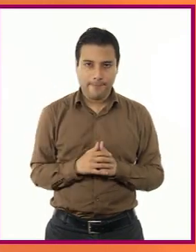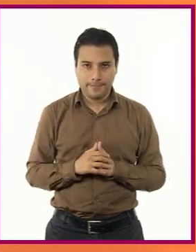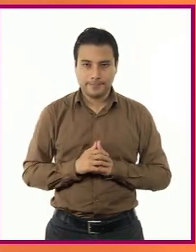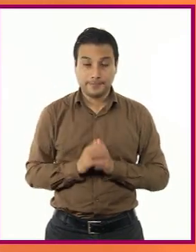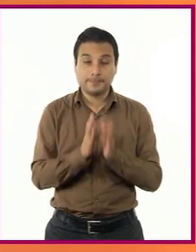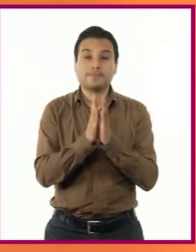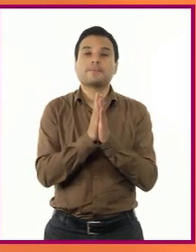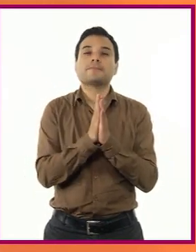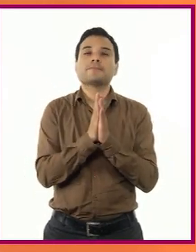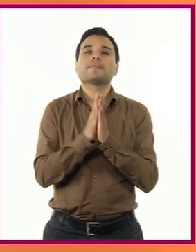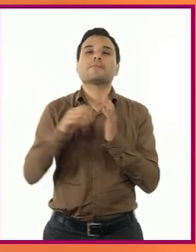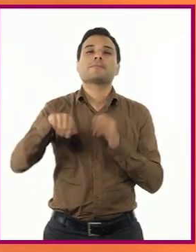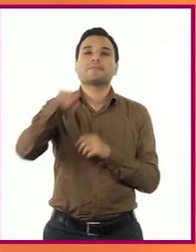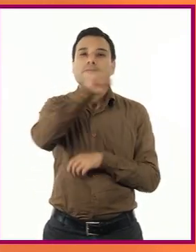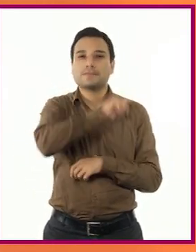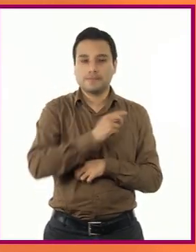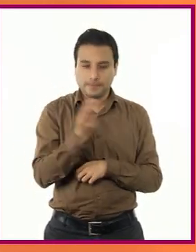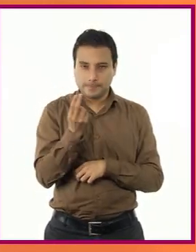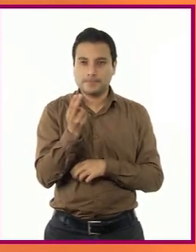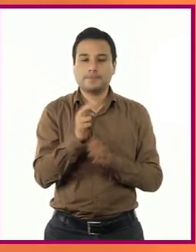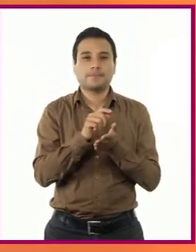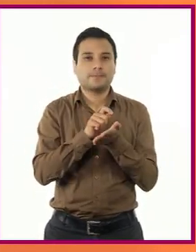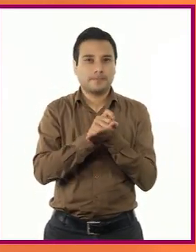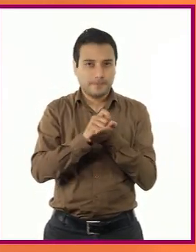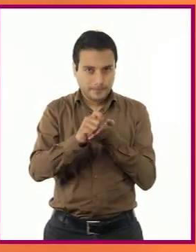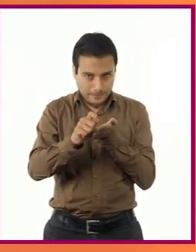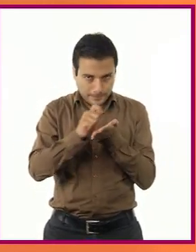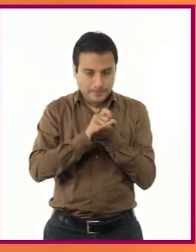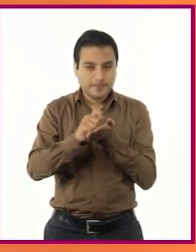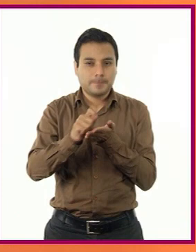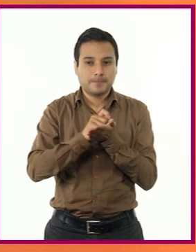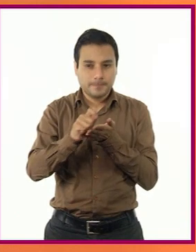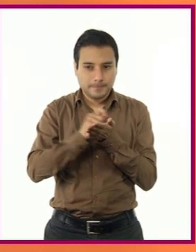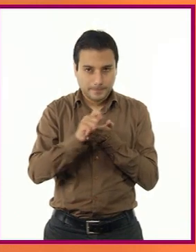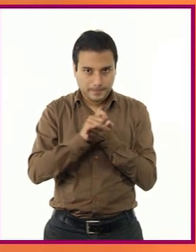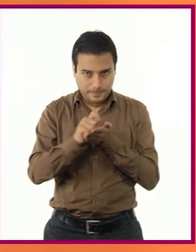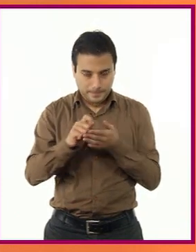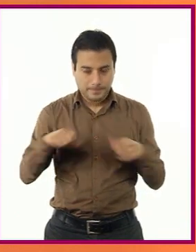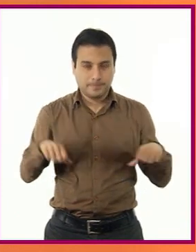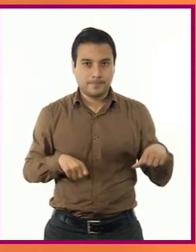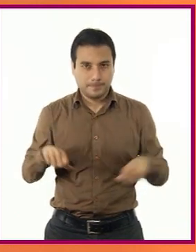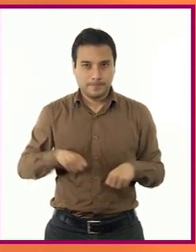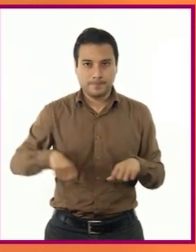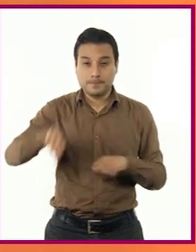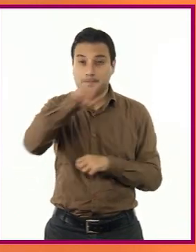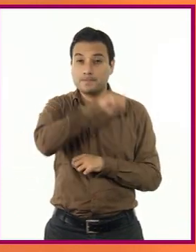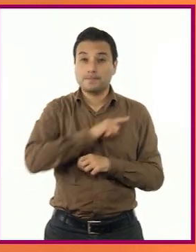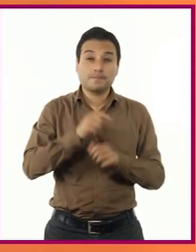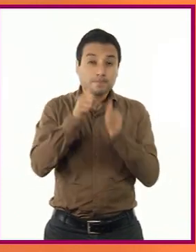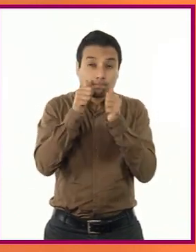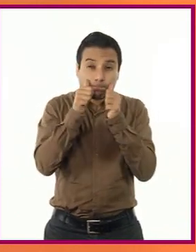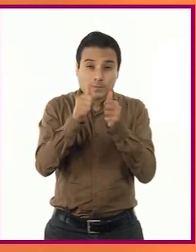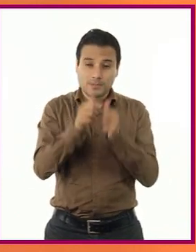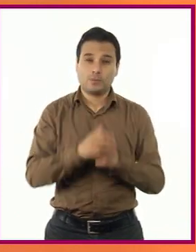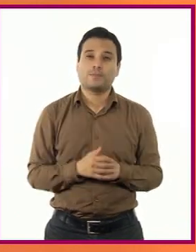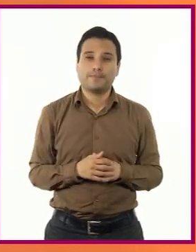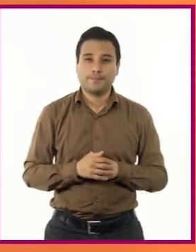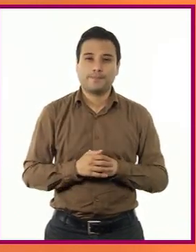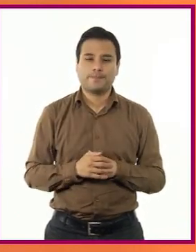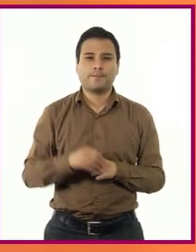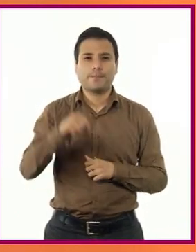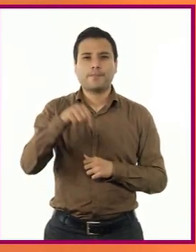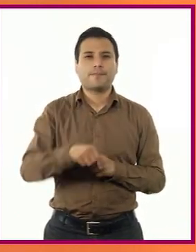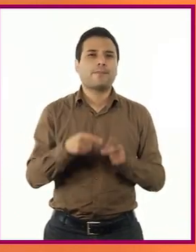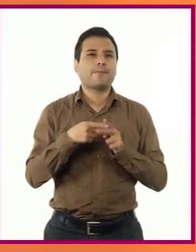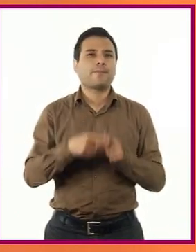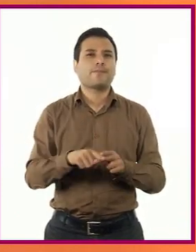Por favor, tomen nota de cada una de las actividades que se desarrollan. Pongan mucha atención, ya que comenzaremos con una